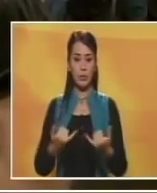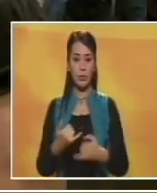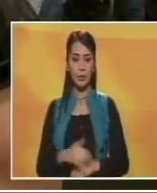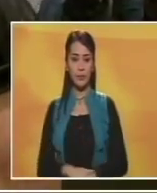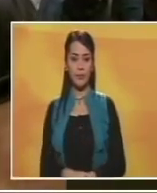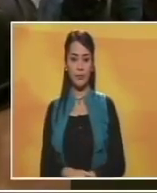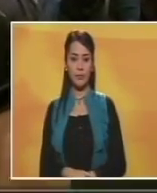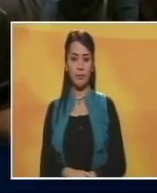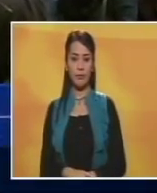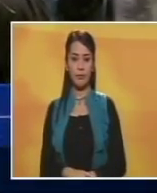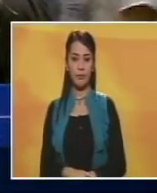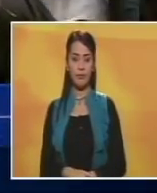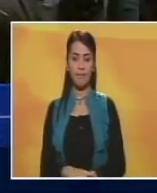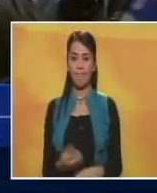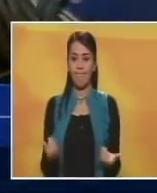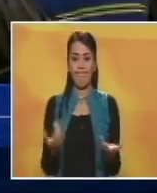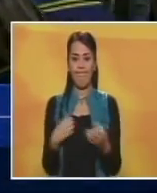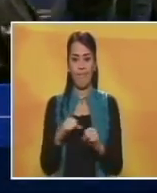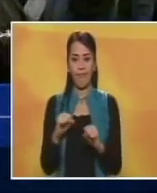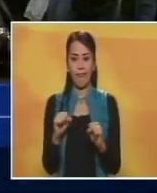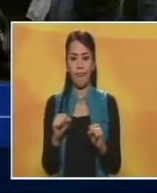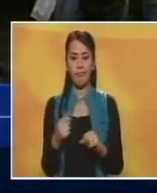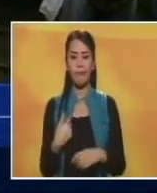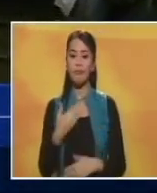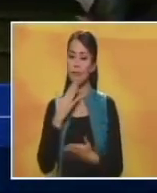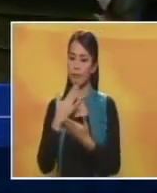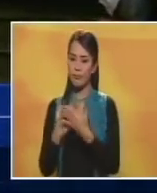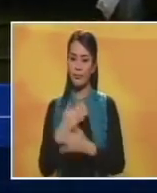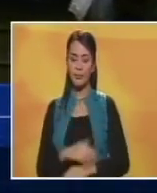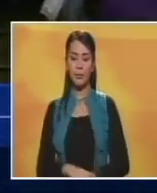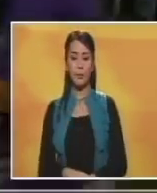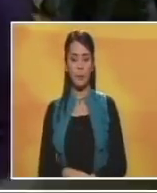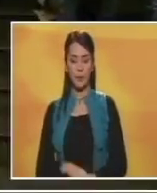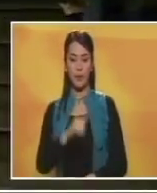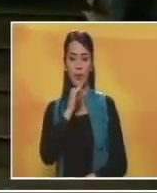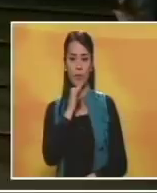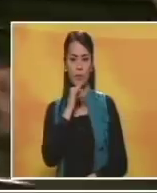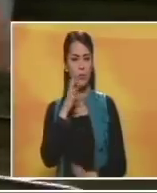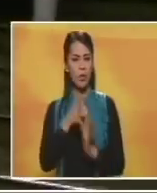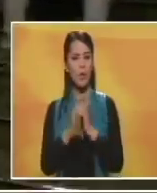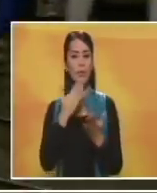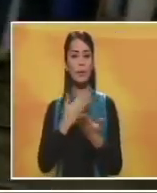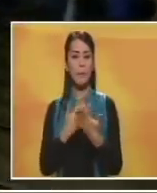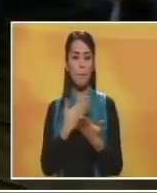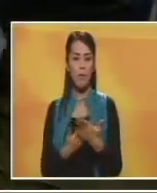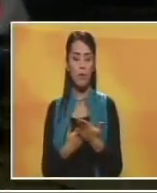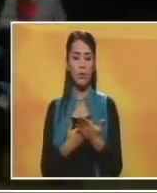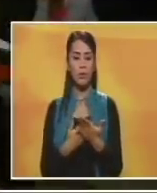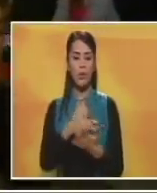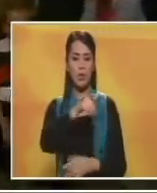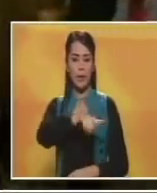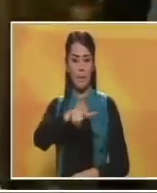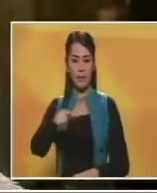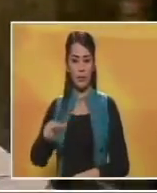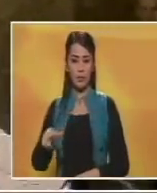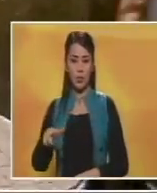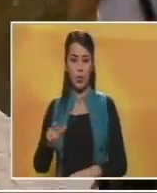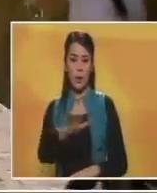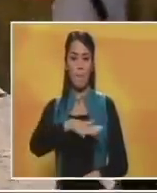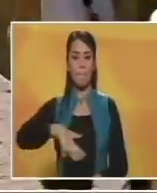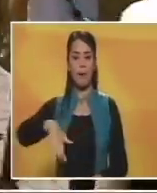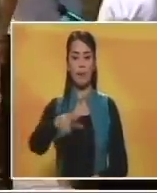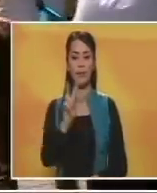o sea, totalmente. Bien, gracias. Bueno, es entonces parte de los testimonios que podemos nosotros conseguir aquí en